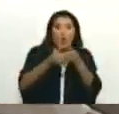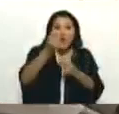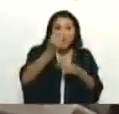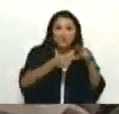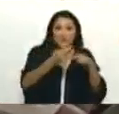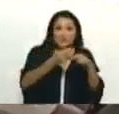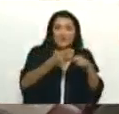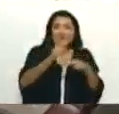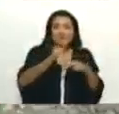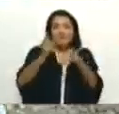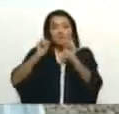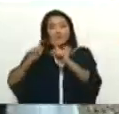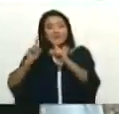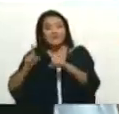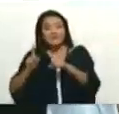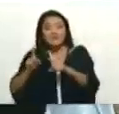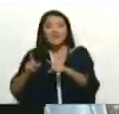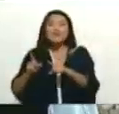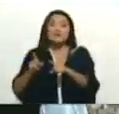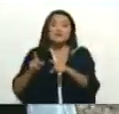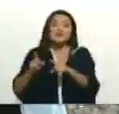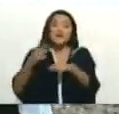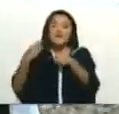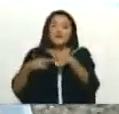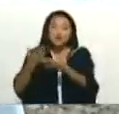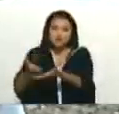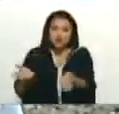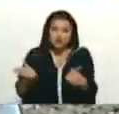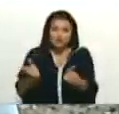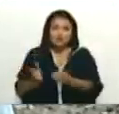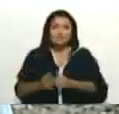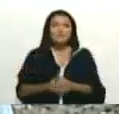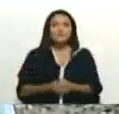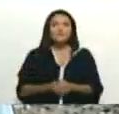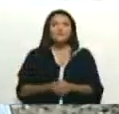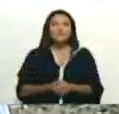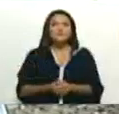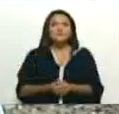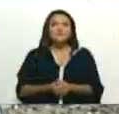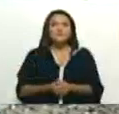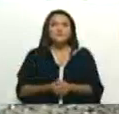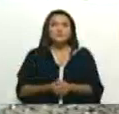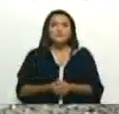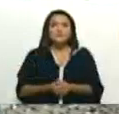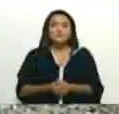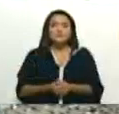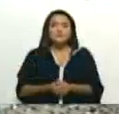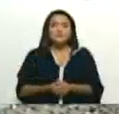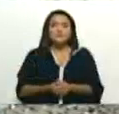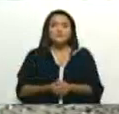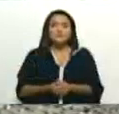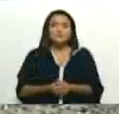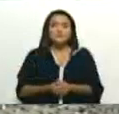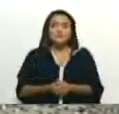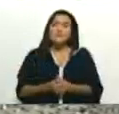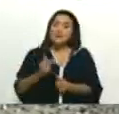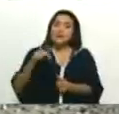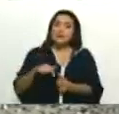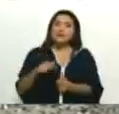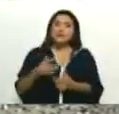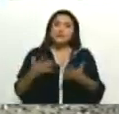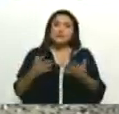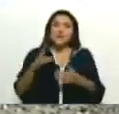revolucionarios. Y que para hacer, como decía Rodríguez, una república teníamos que formar nuevos republicanos. Venezuela hoy,